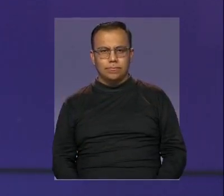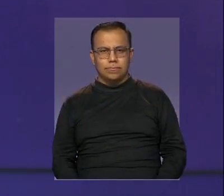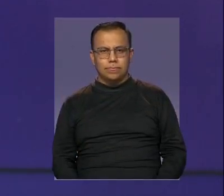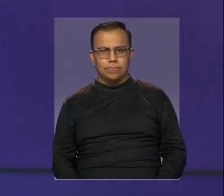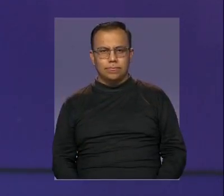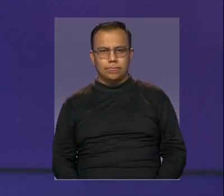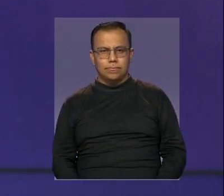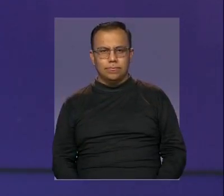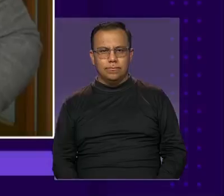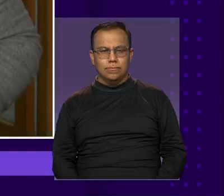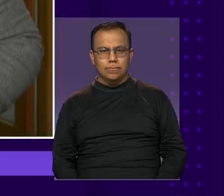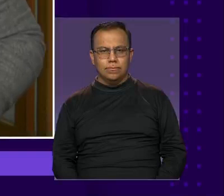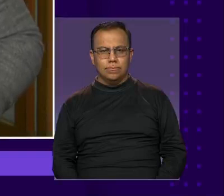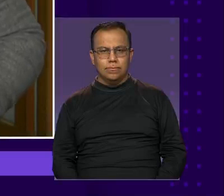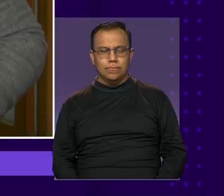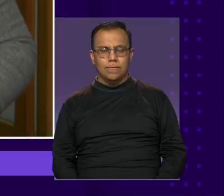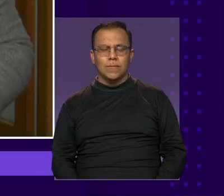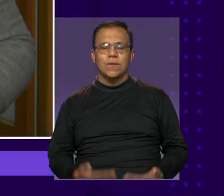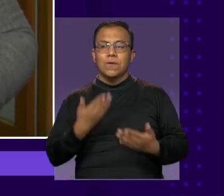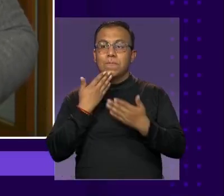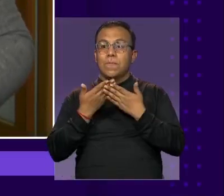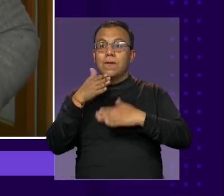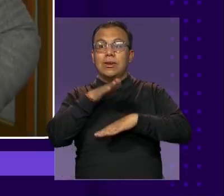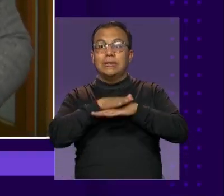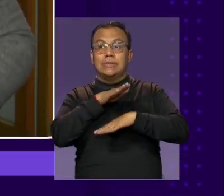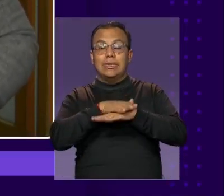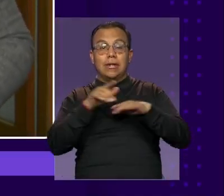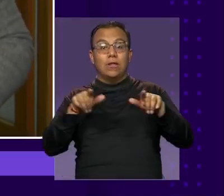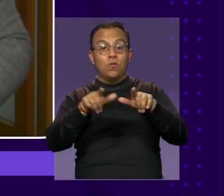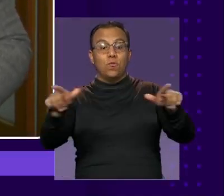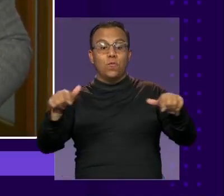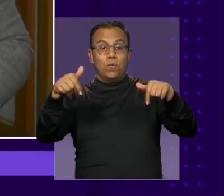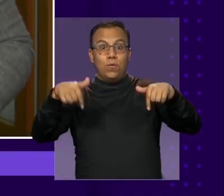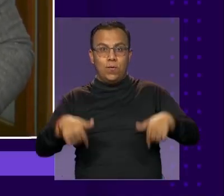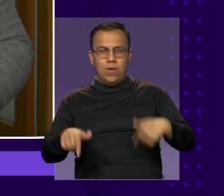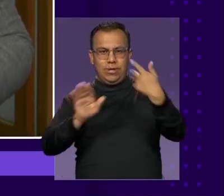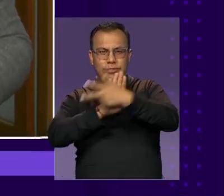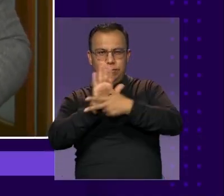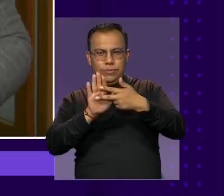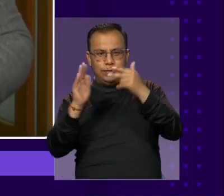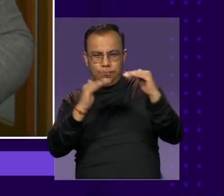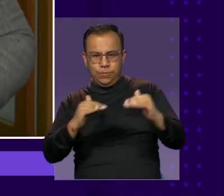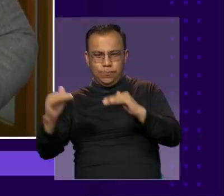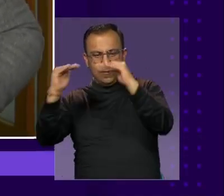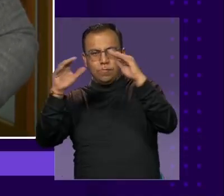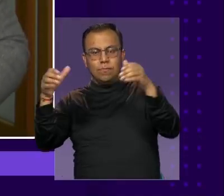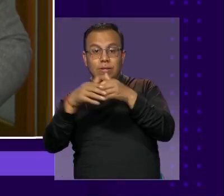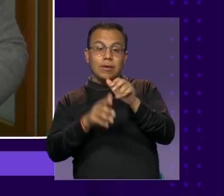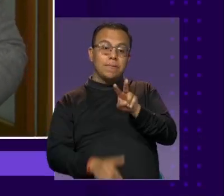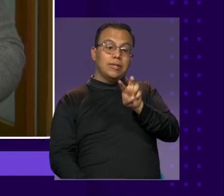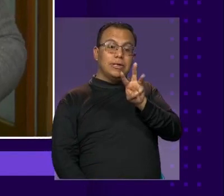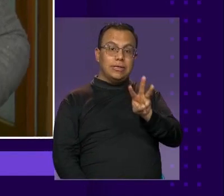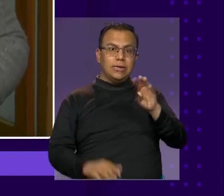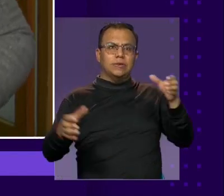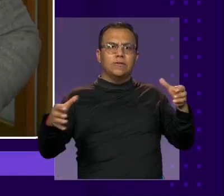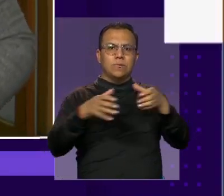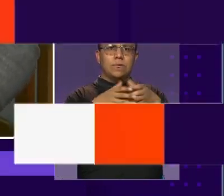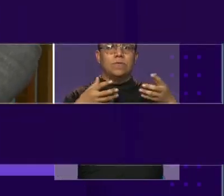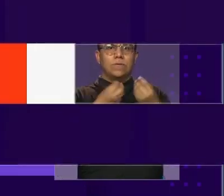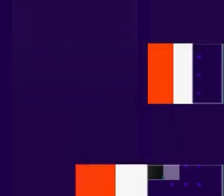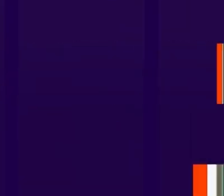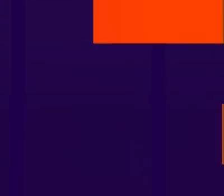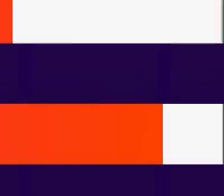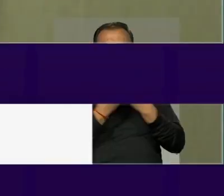Cristian, muy buenas tardes. Pues mire, nos encontramos desde la Corte Suprema de Justicia porque los 23 magistrados pues se encuentran